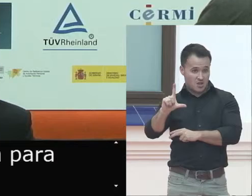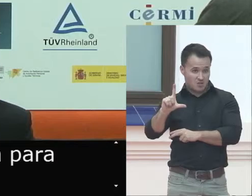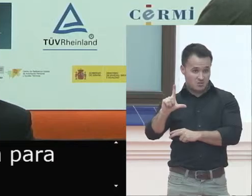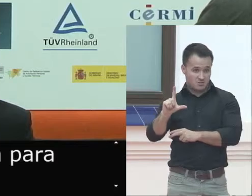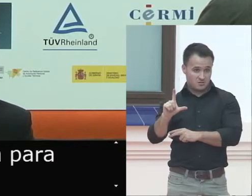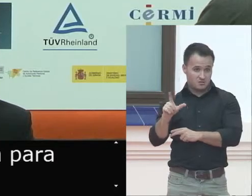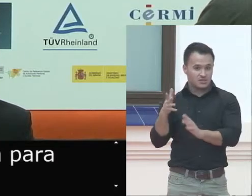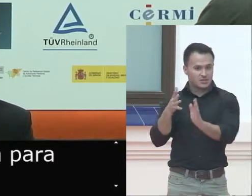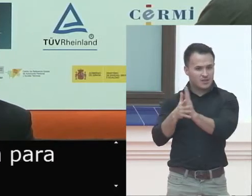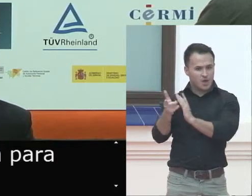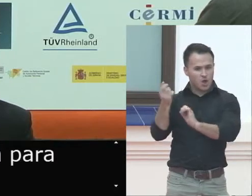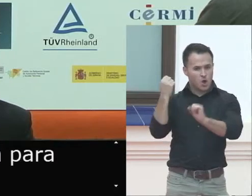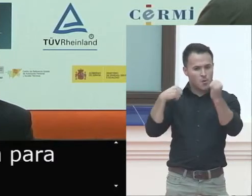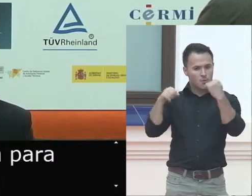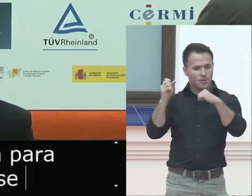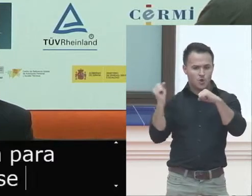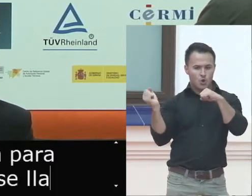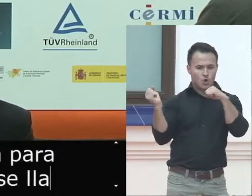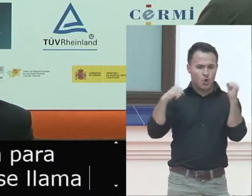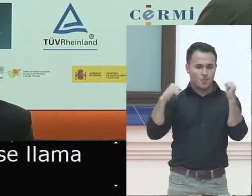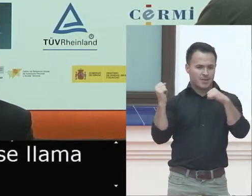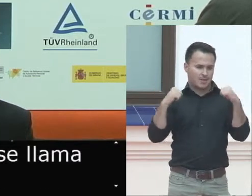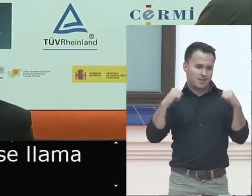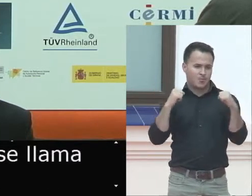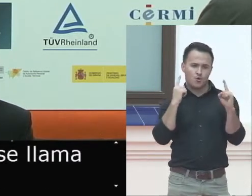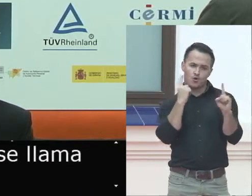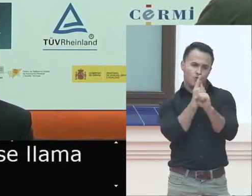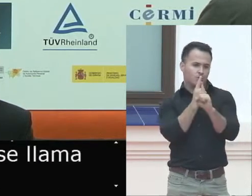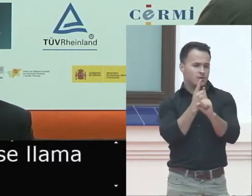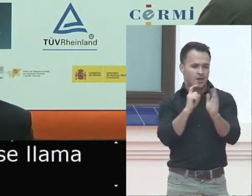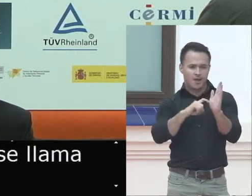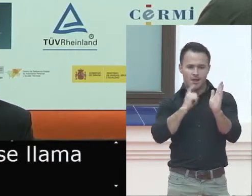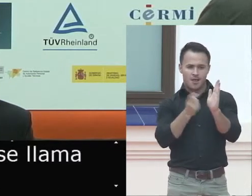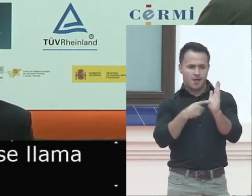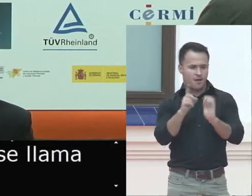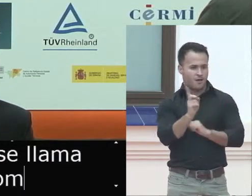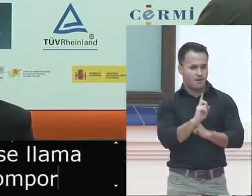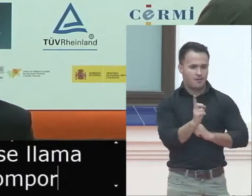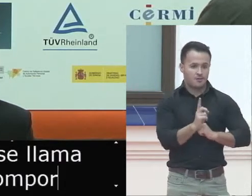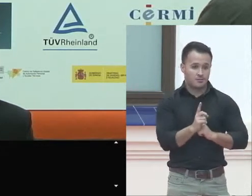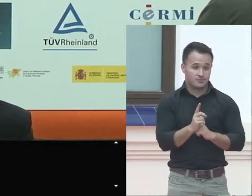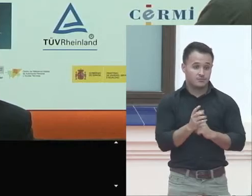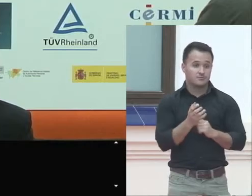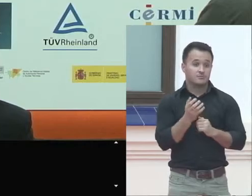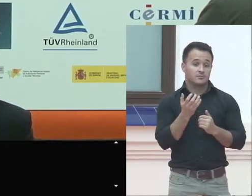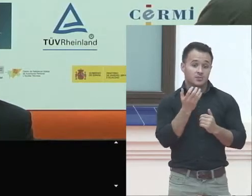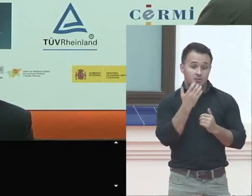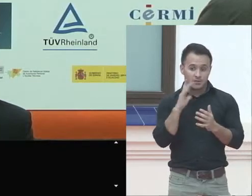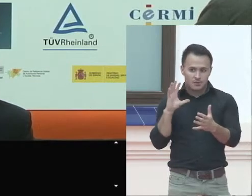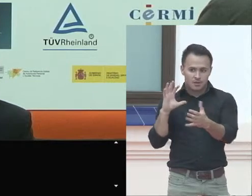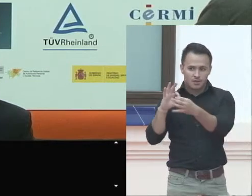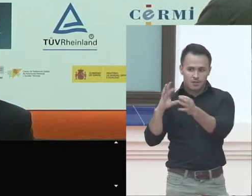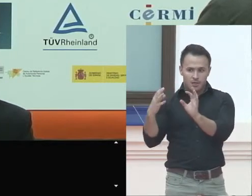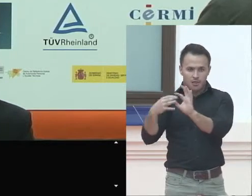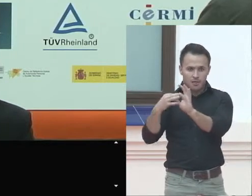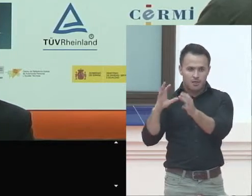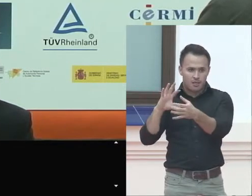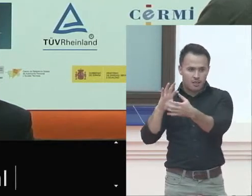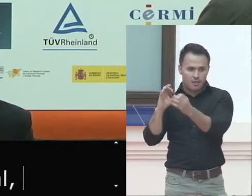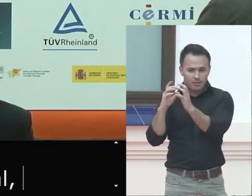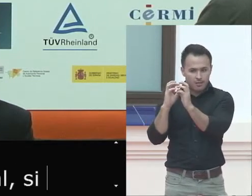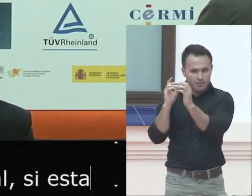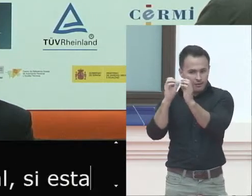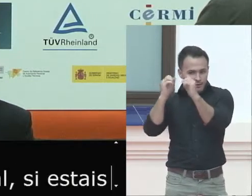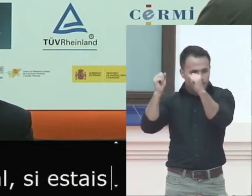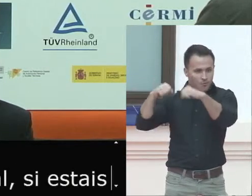un comportamiento anticompetitivo ilegal. Si estáis discutiendo y llegando a un